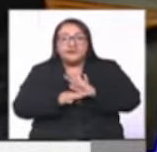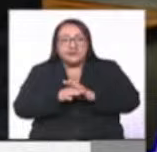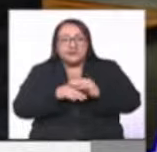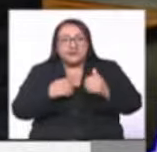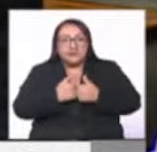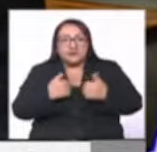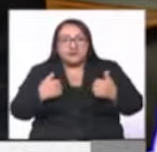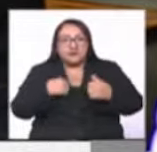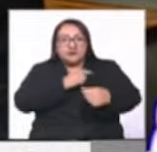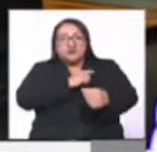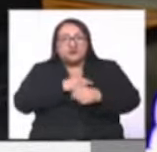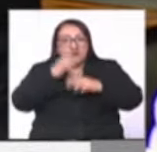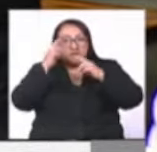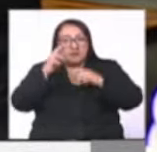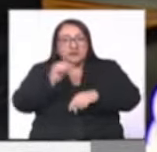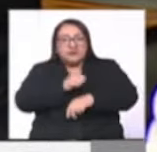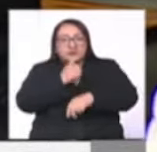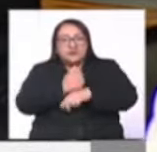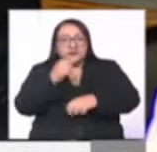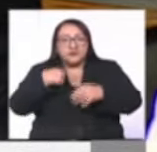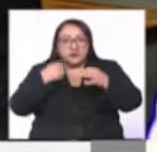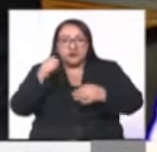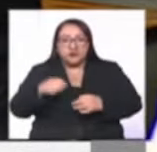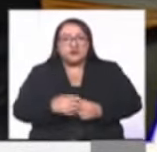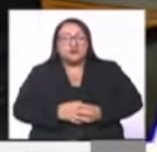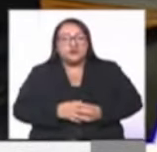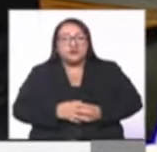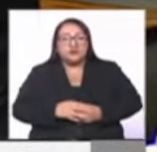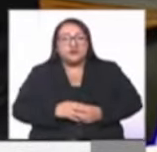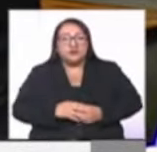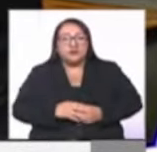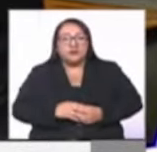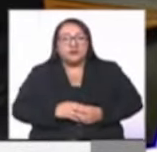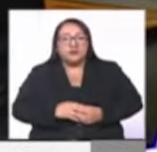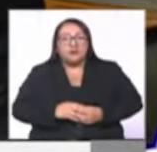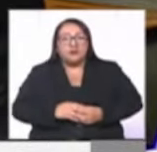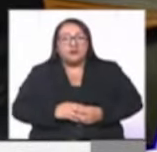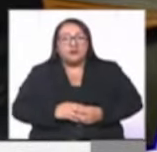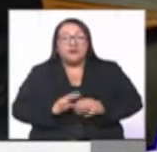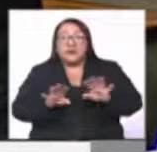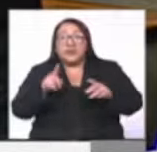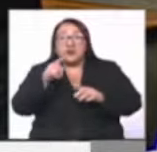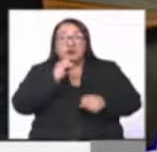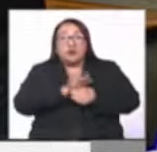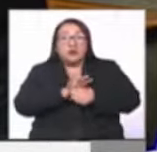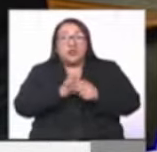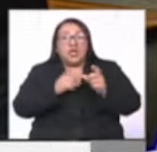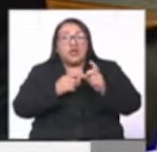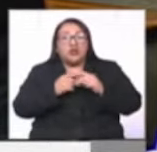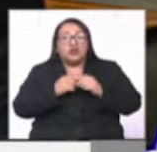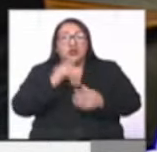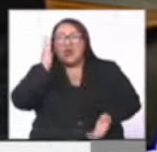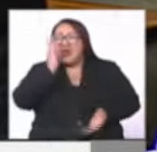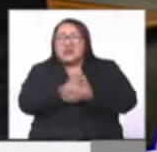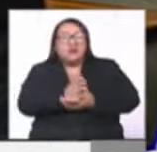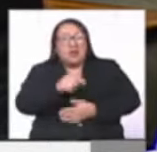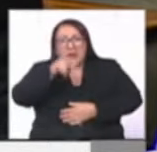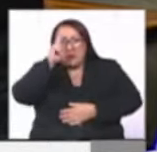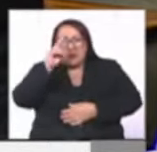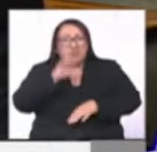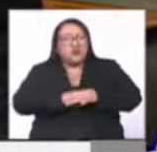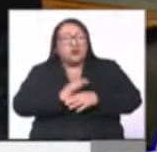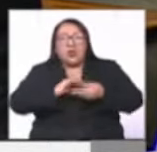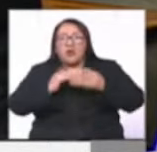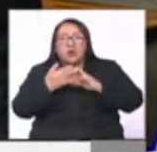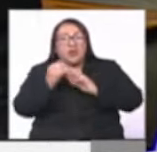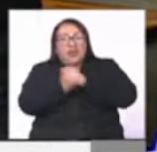poderes y de respeto a la autonomía de la justicia sin el cumplimiento de esos mismos estándares condenamos al Perú a un rol marginal en la comunidad